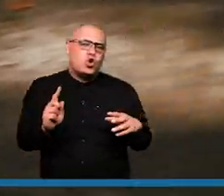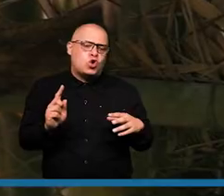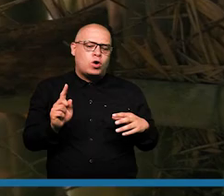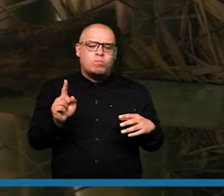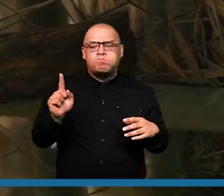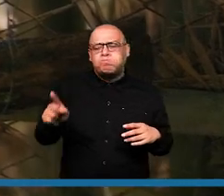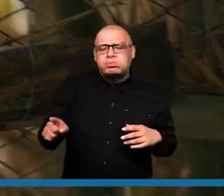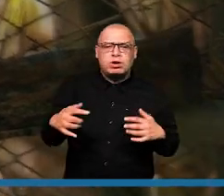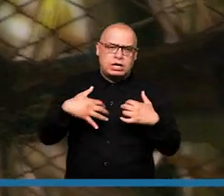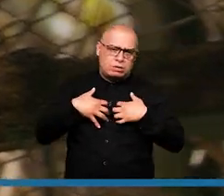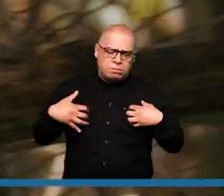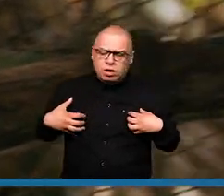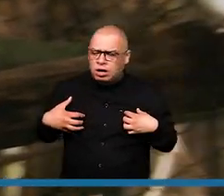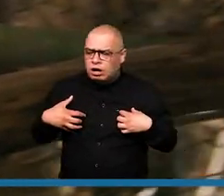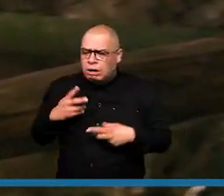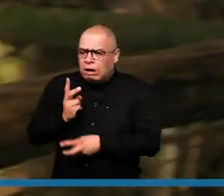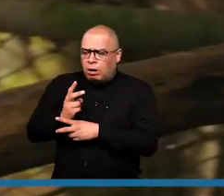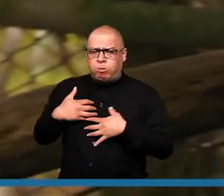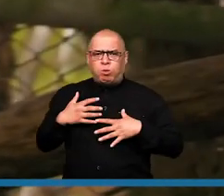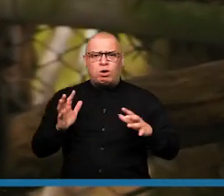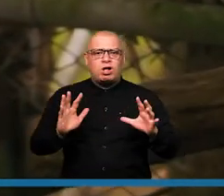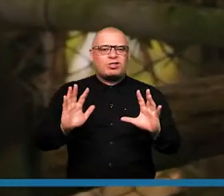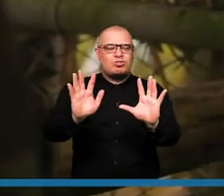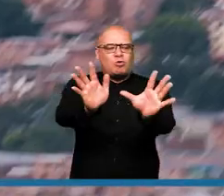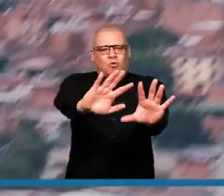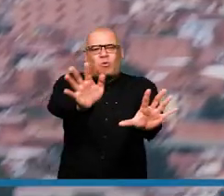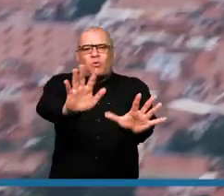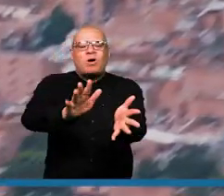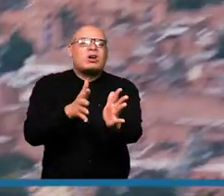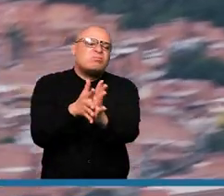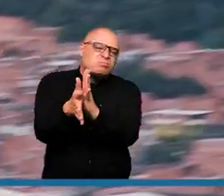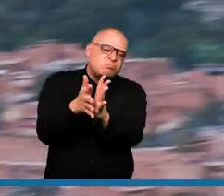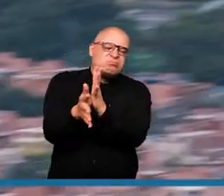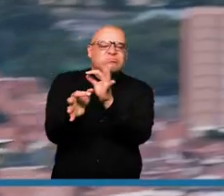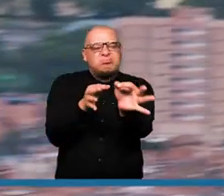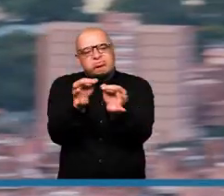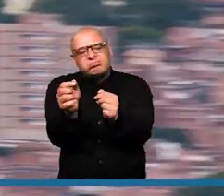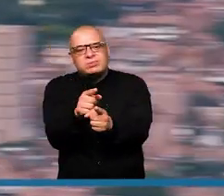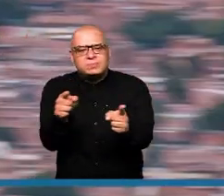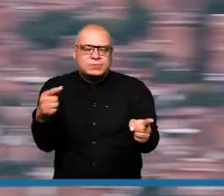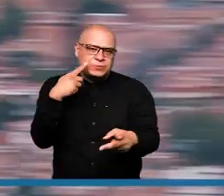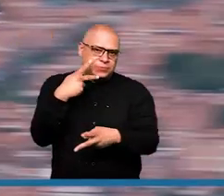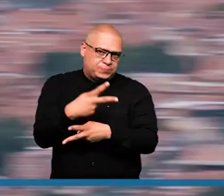y ecosistémicas que prestan en nuestro entorno metropolitano.